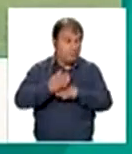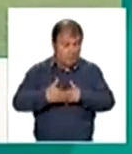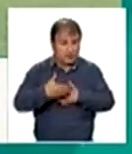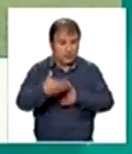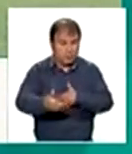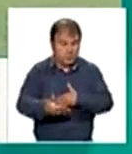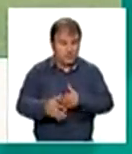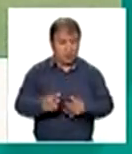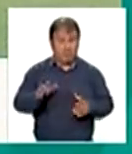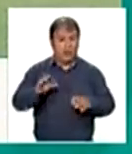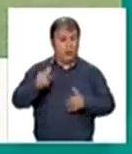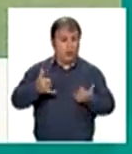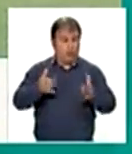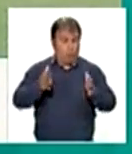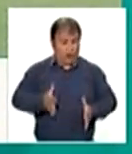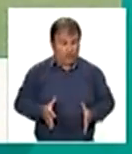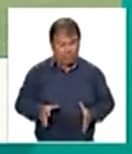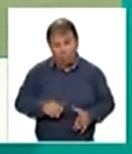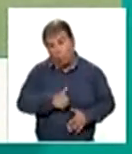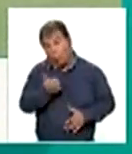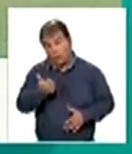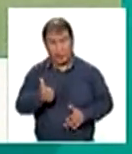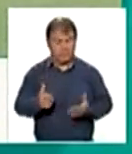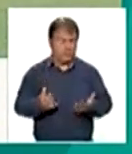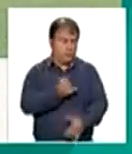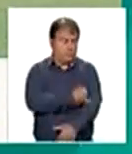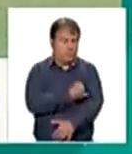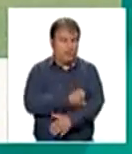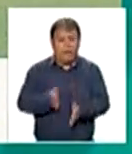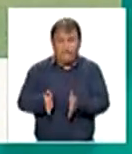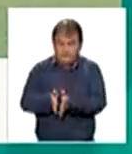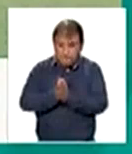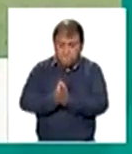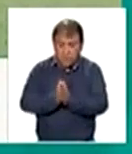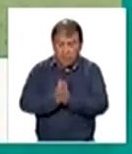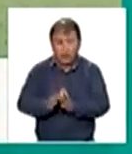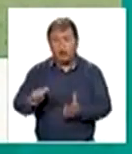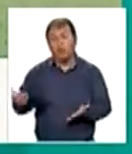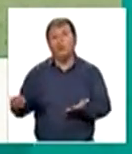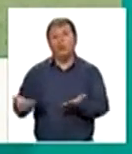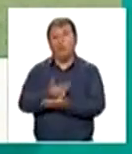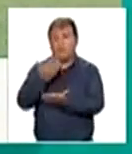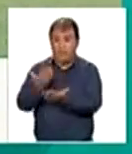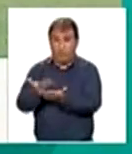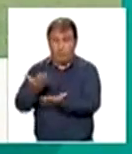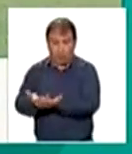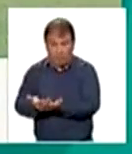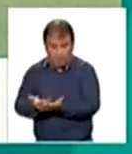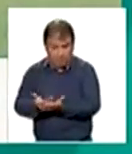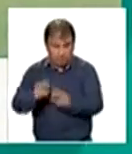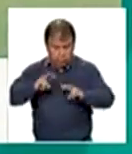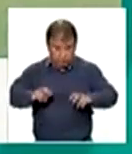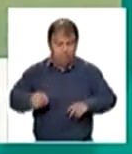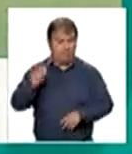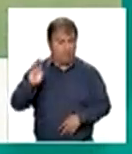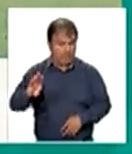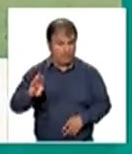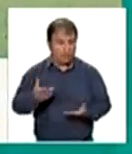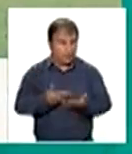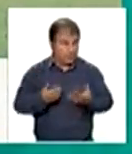que el jugador o alguna de las instancias que acabo de mencionar solicitó justamente una prueba B. Hasta el momento no se conoce nada, todo lo que